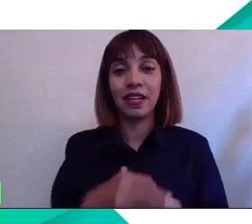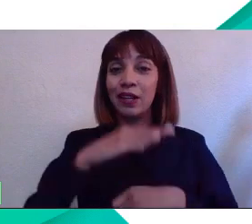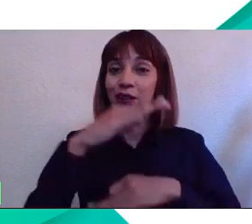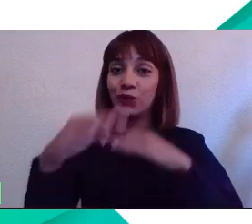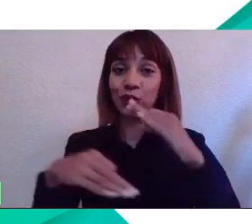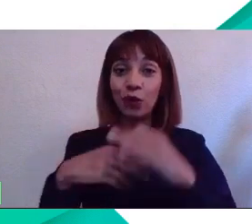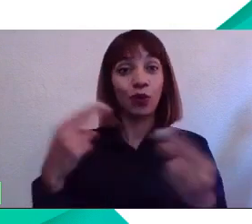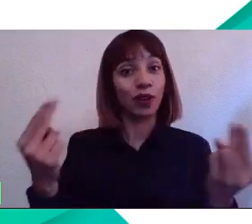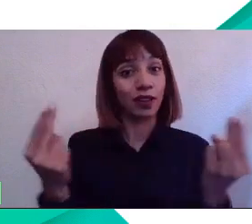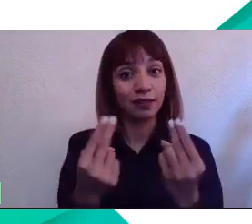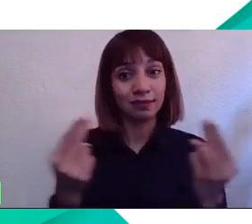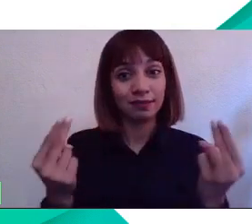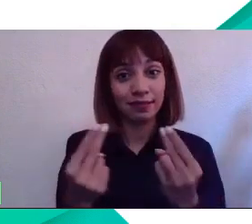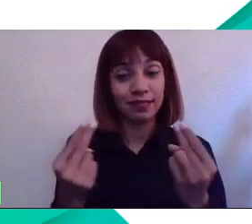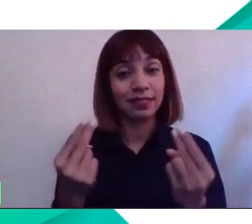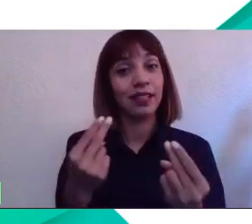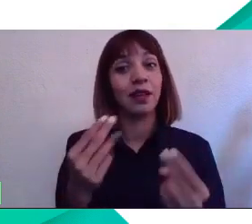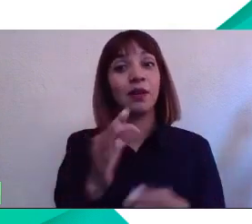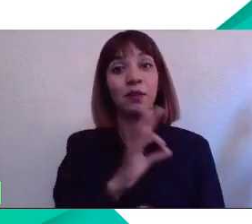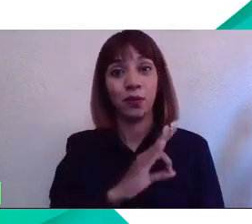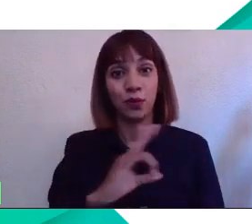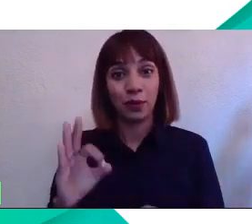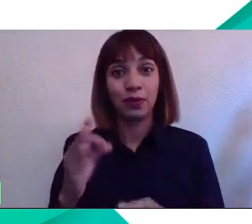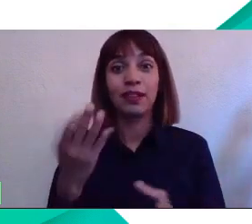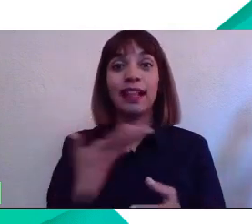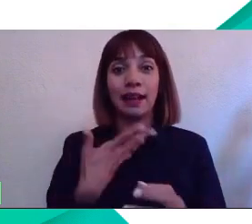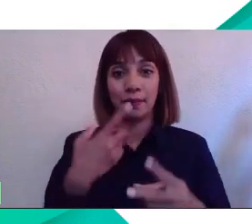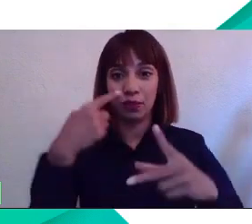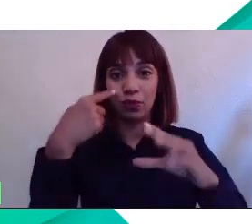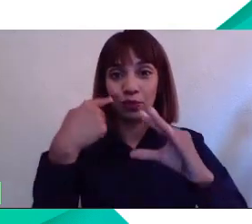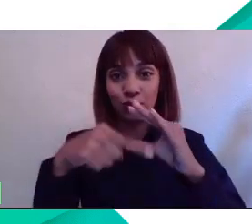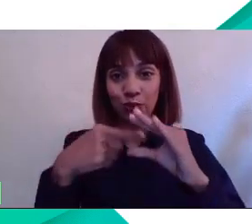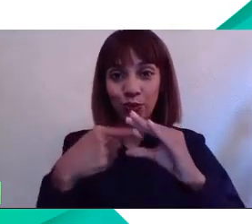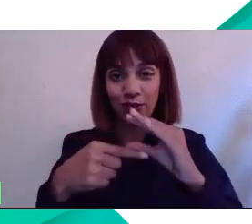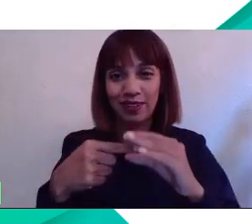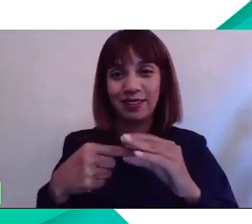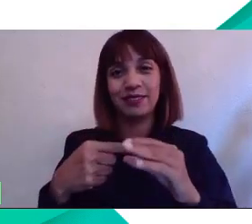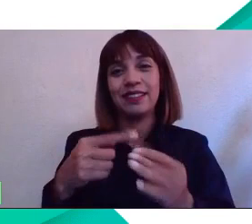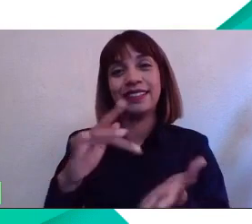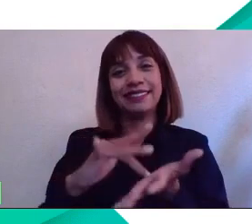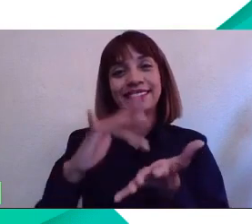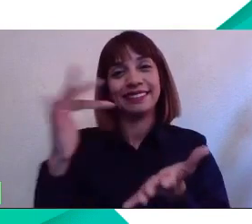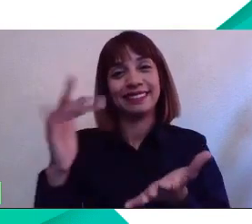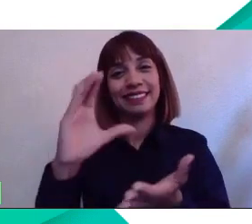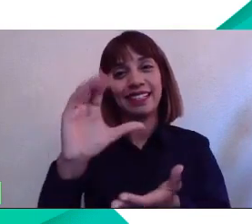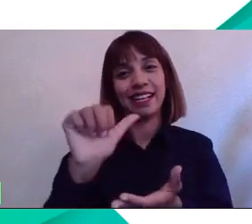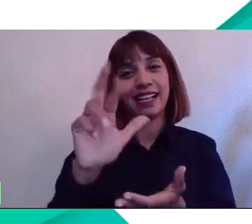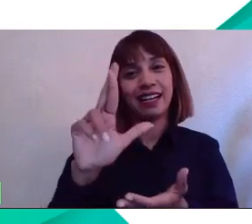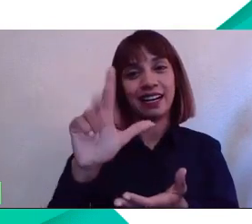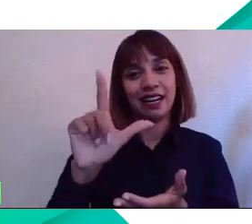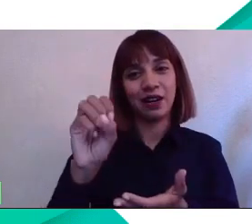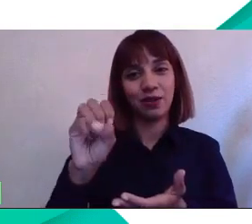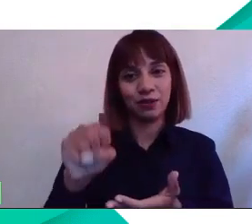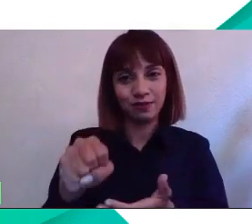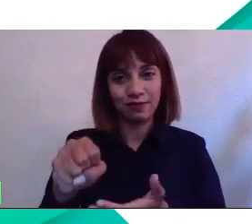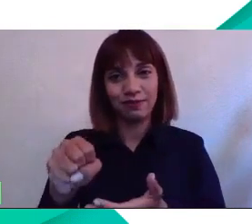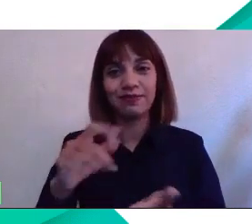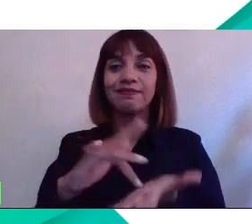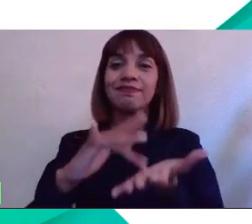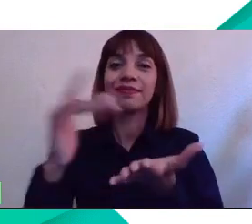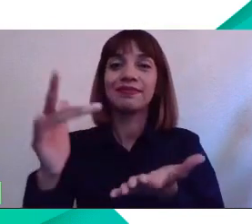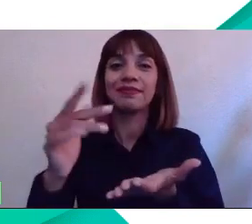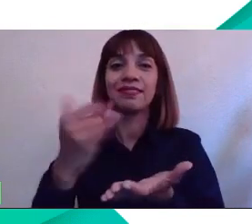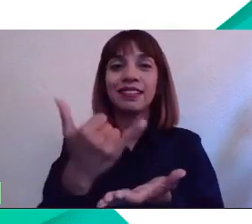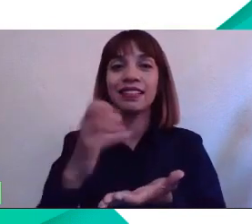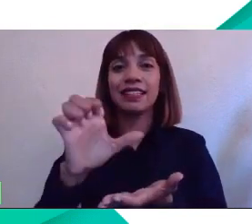quieran, estamos a su disposición. Estoy viendo que están poniendo los correos. Gracias a los speakers, gracias Carlos, Carlos, gracias a